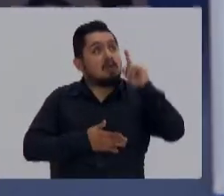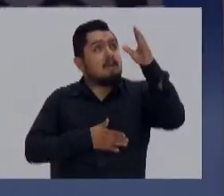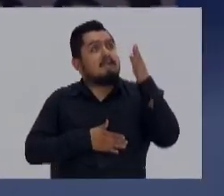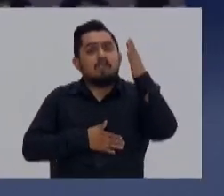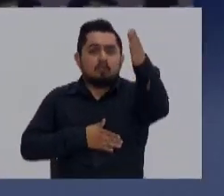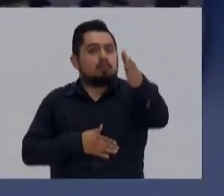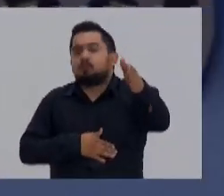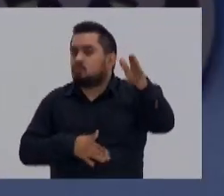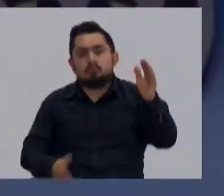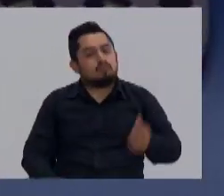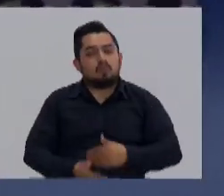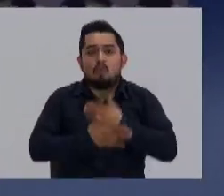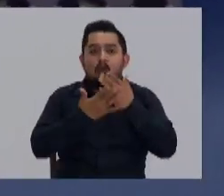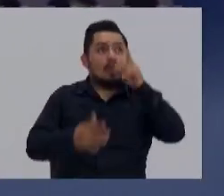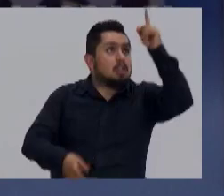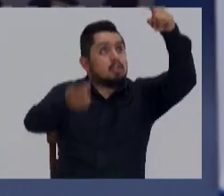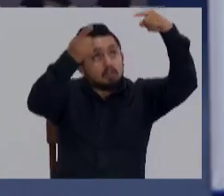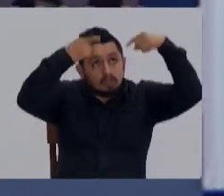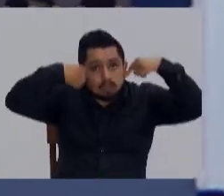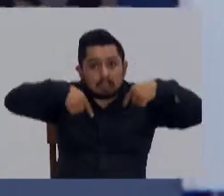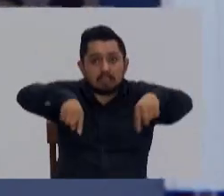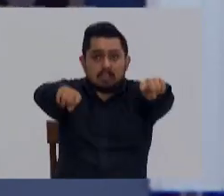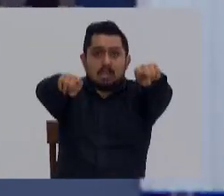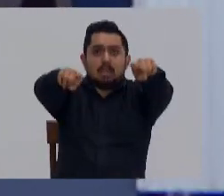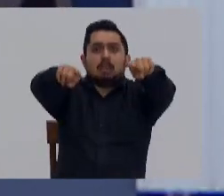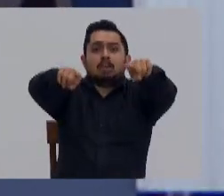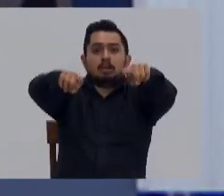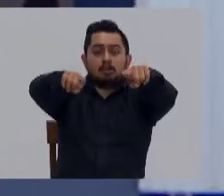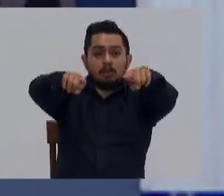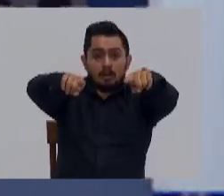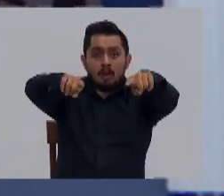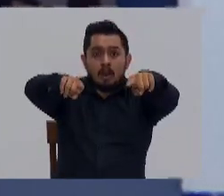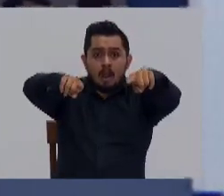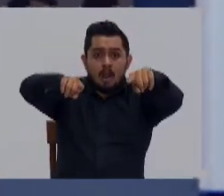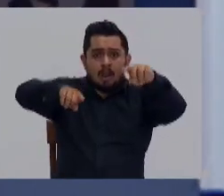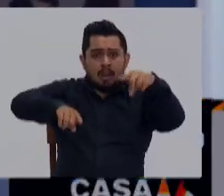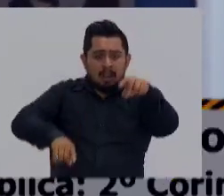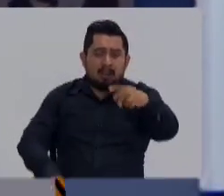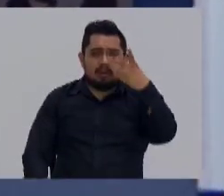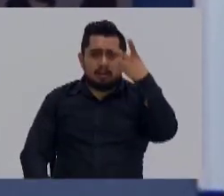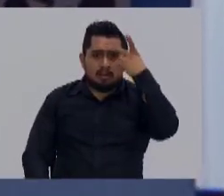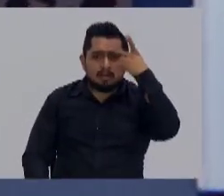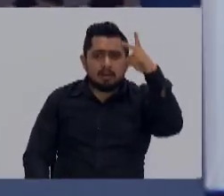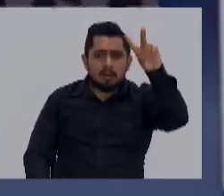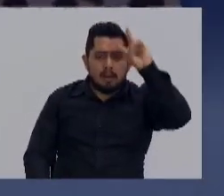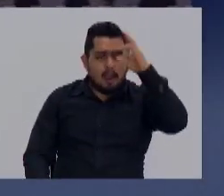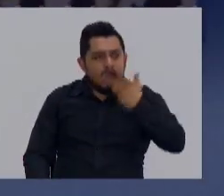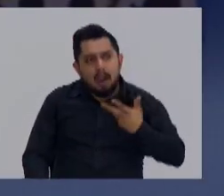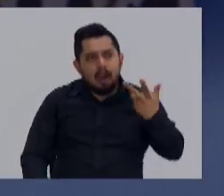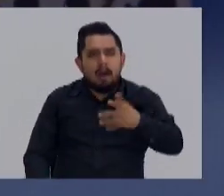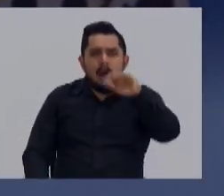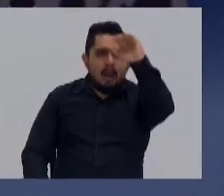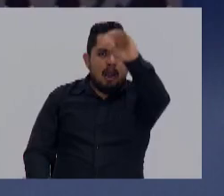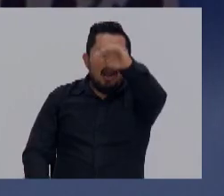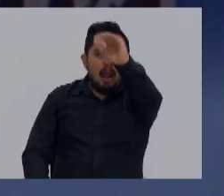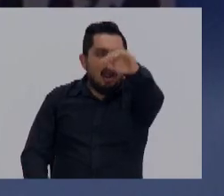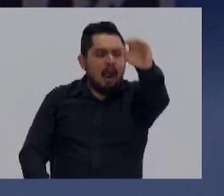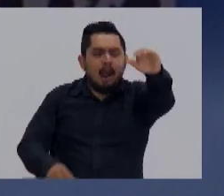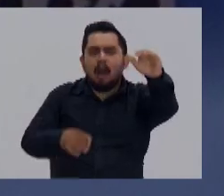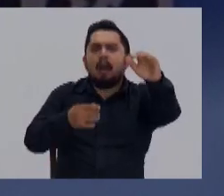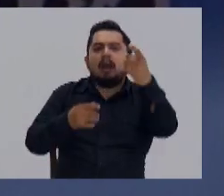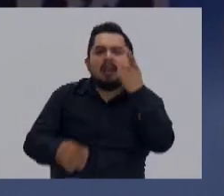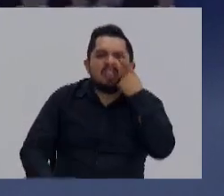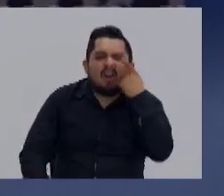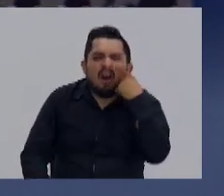futuro. Dios es eterno. Y eso nos invita y nos hace un llamado. ¿Para dónde